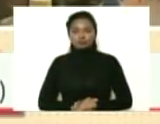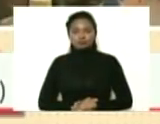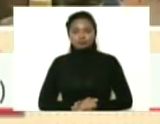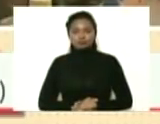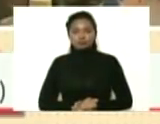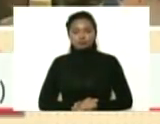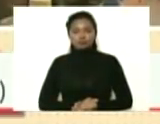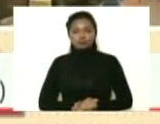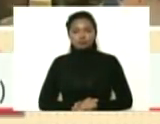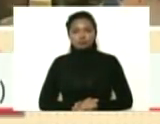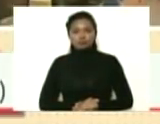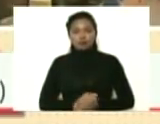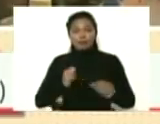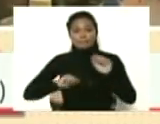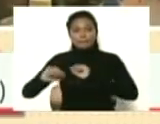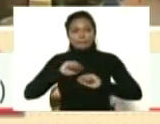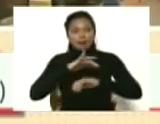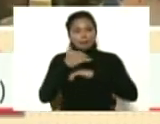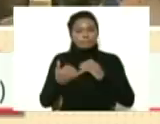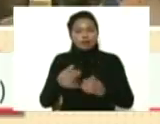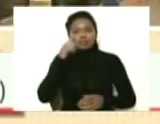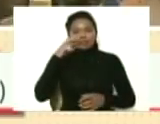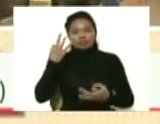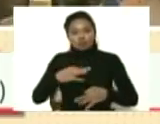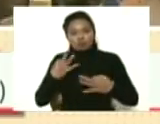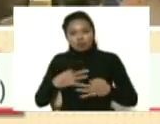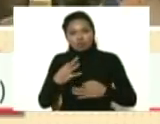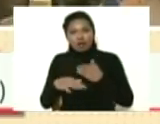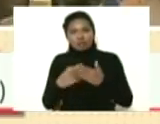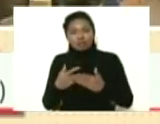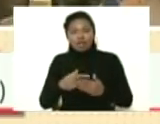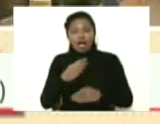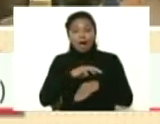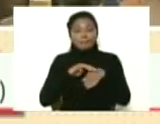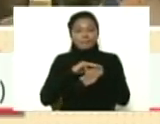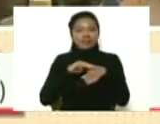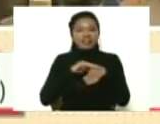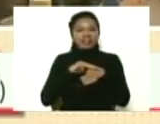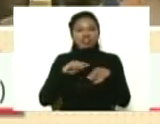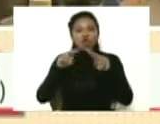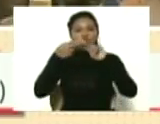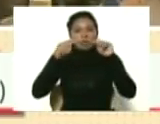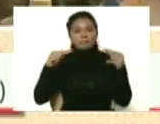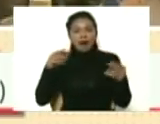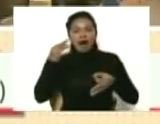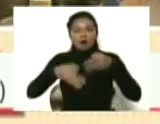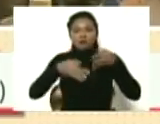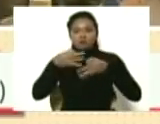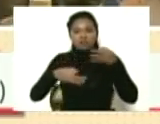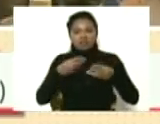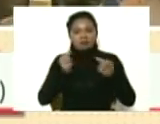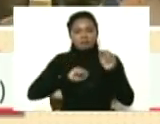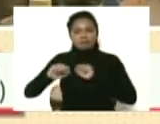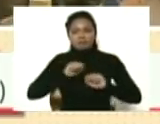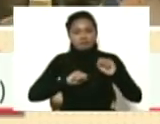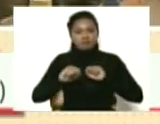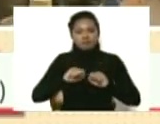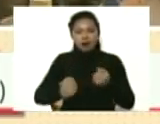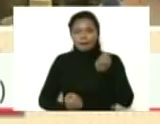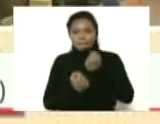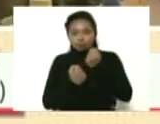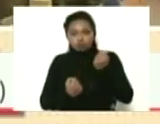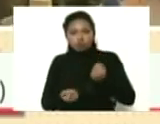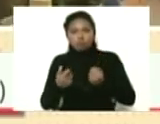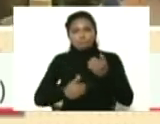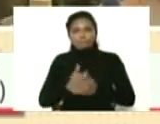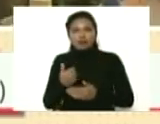Con el despliegue del plan de seguridad que ya el ministro Néstor Reverol ha desplegado, ahora con el apoyo